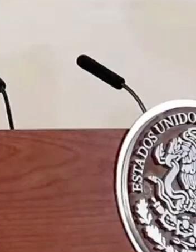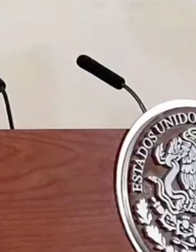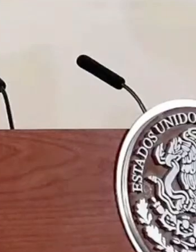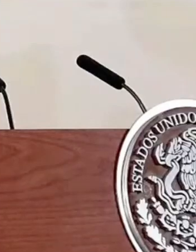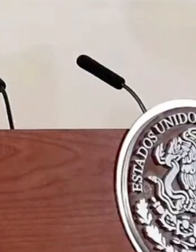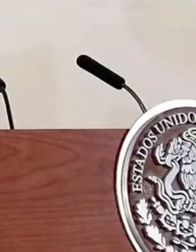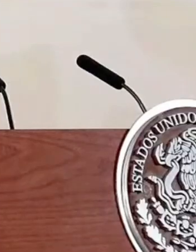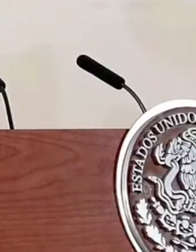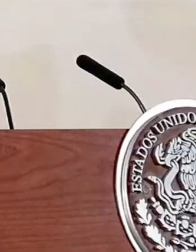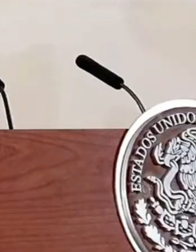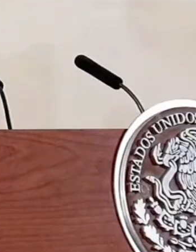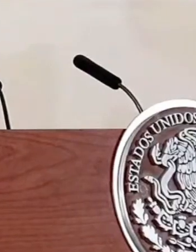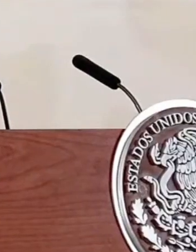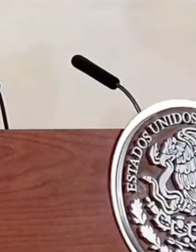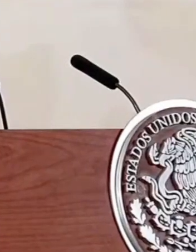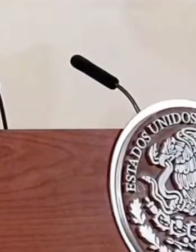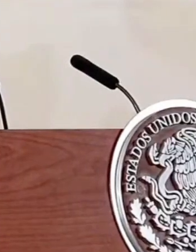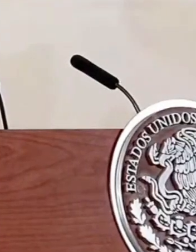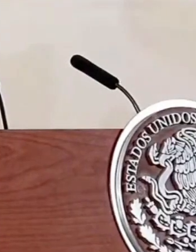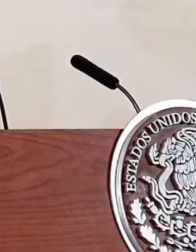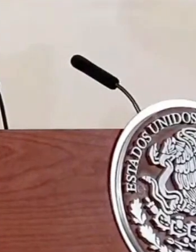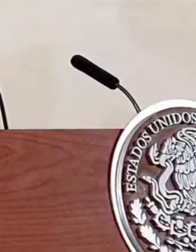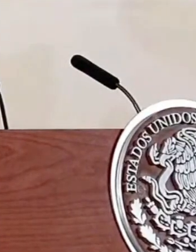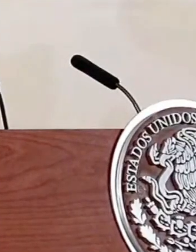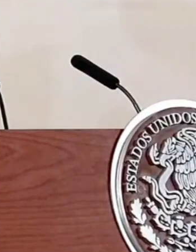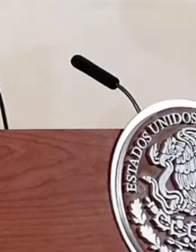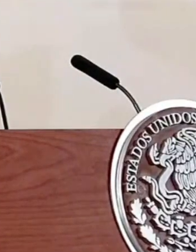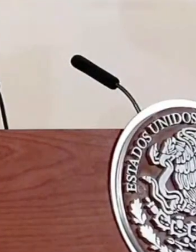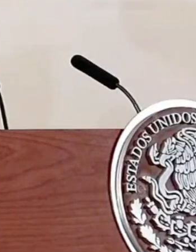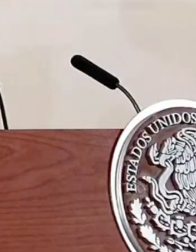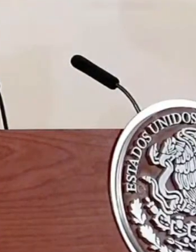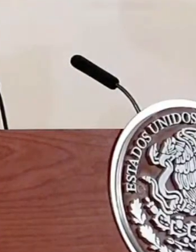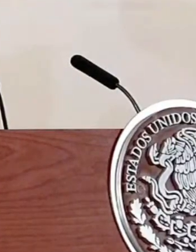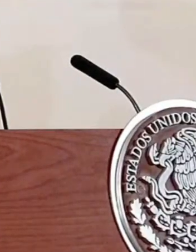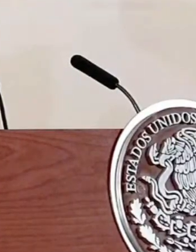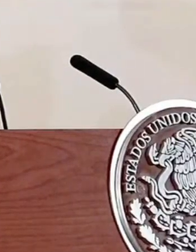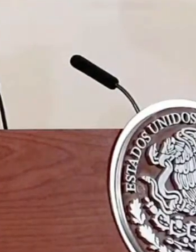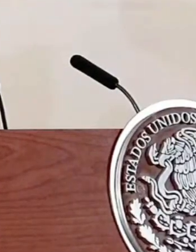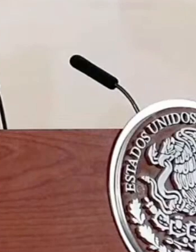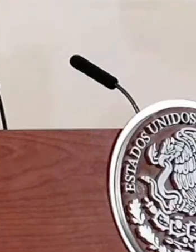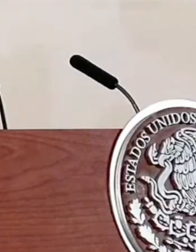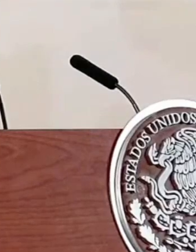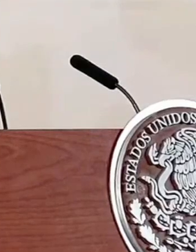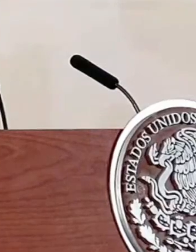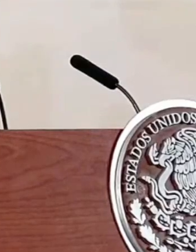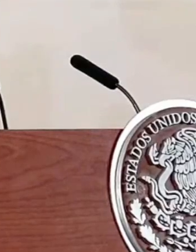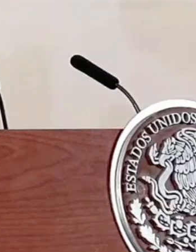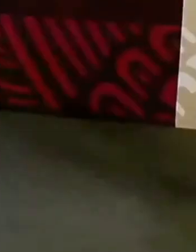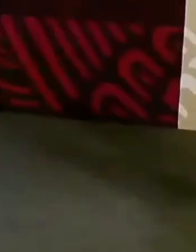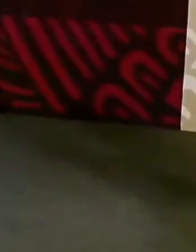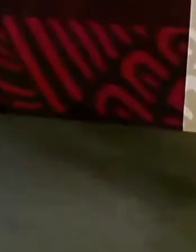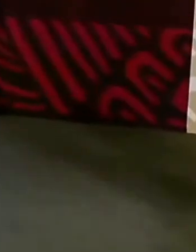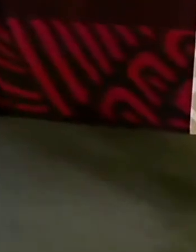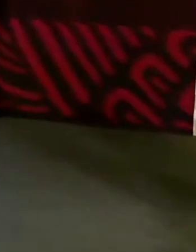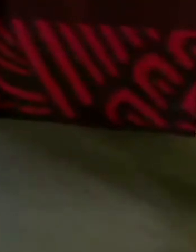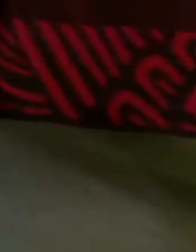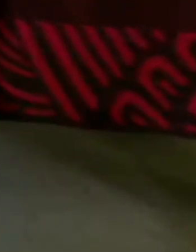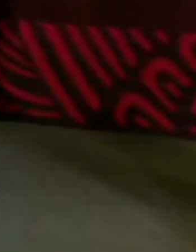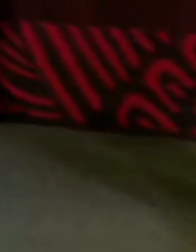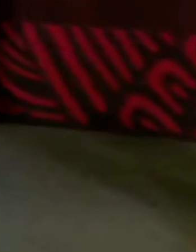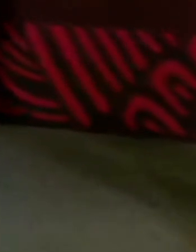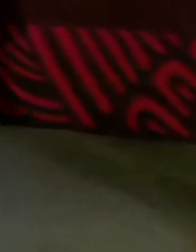estar nada más informando, y es muy sencillo, estamos en un proceso de transformación,